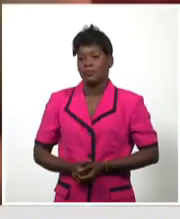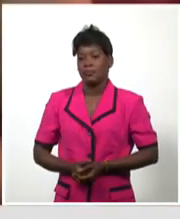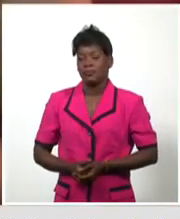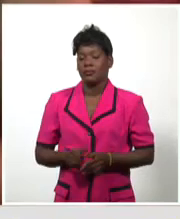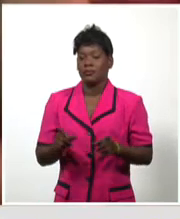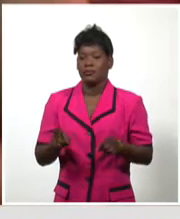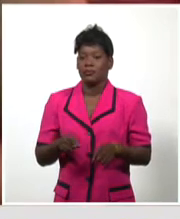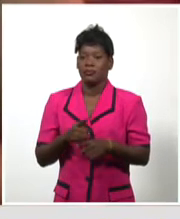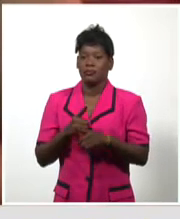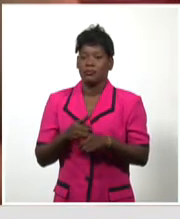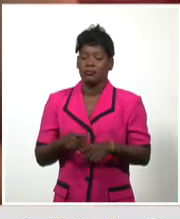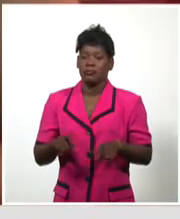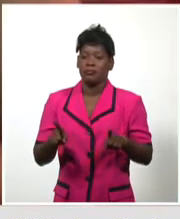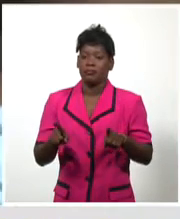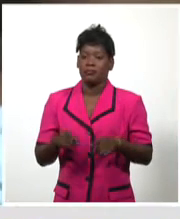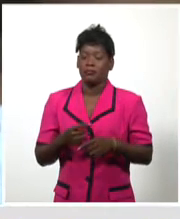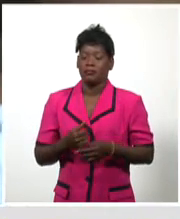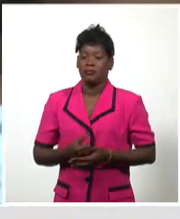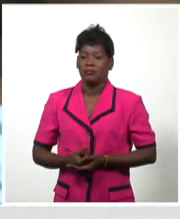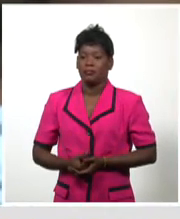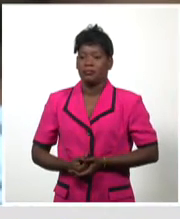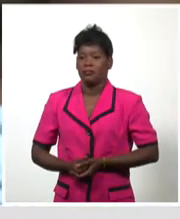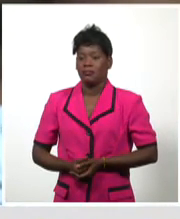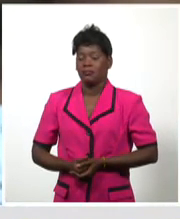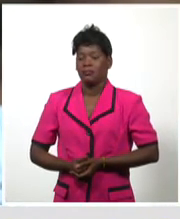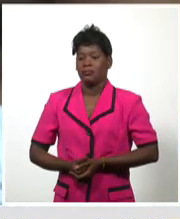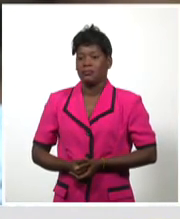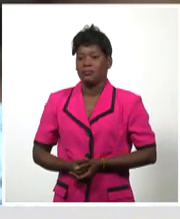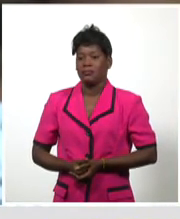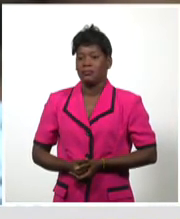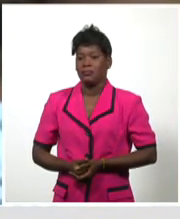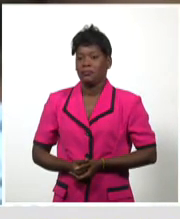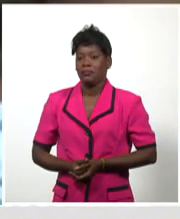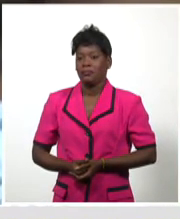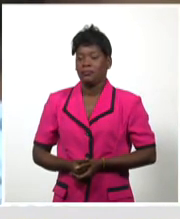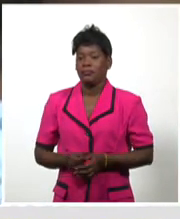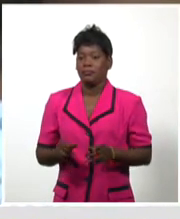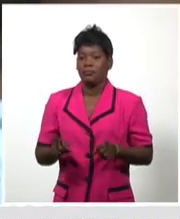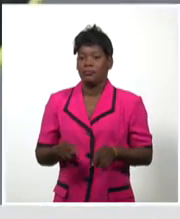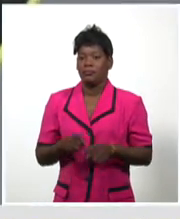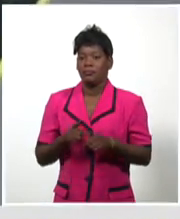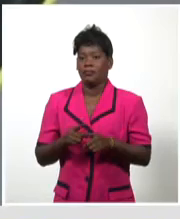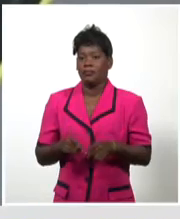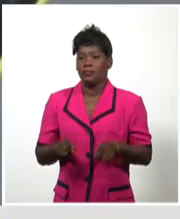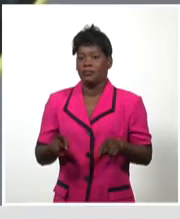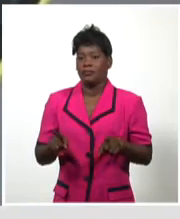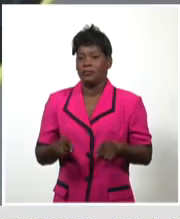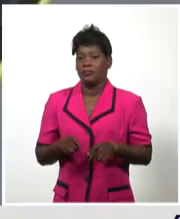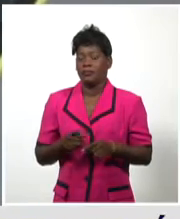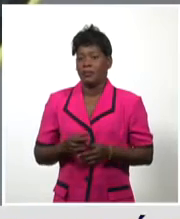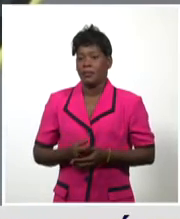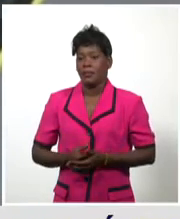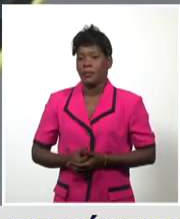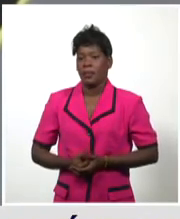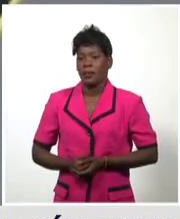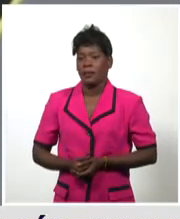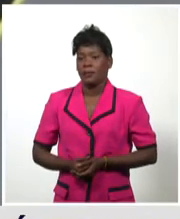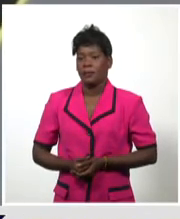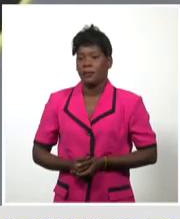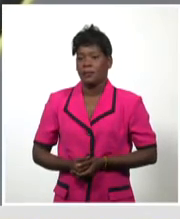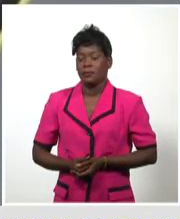estás triste, la primavera volverá. Madre, con la palabra